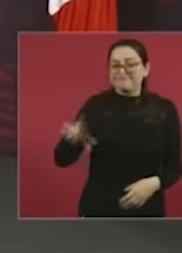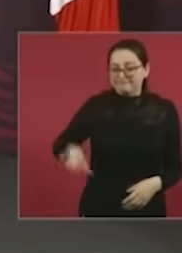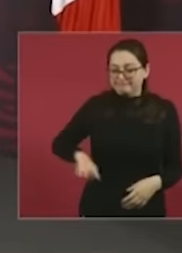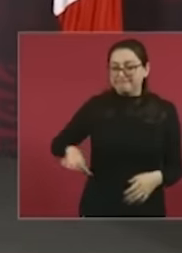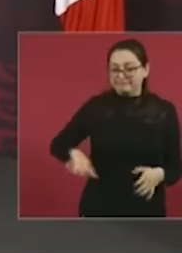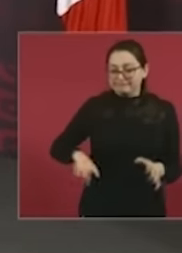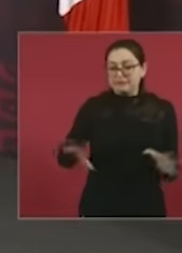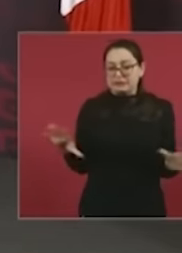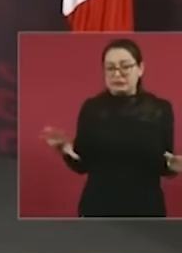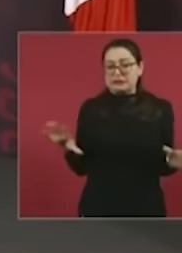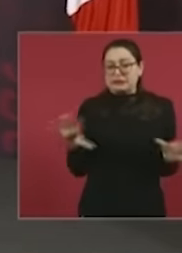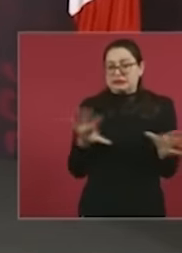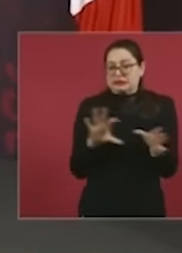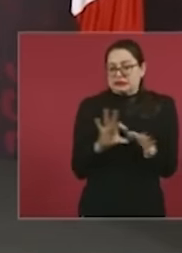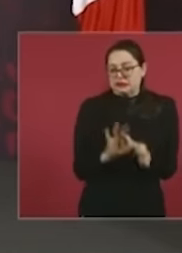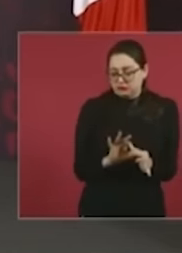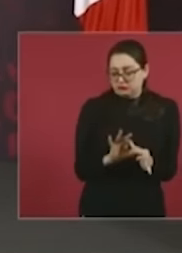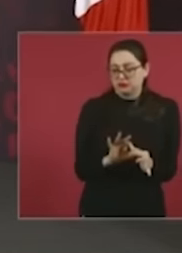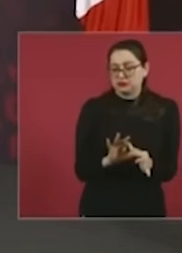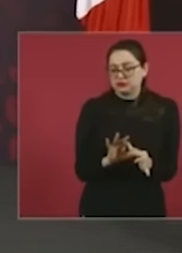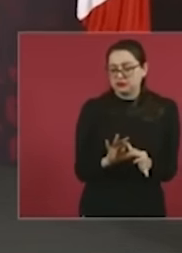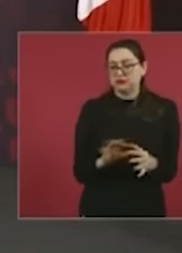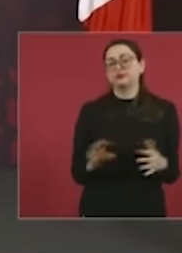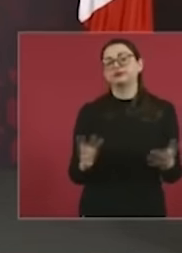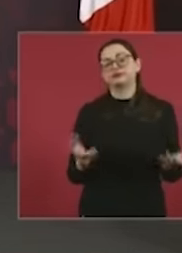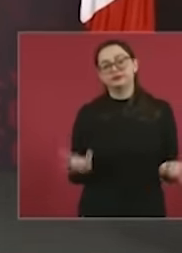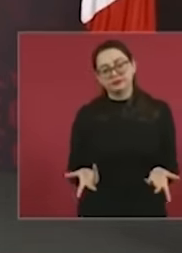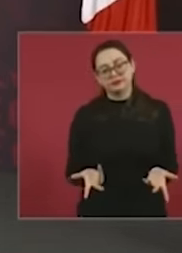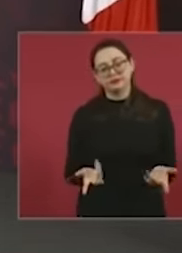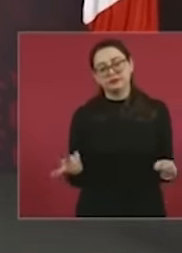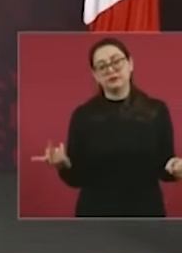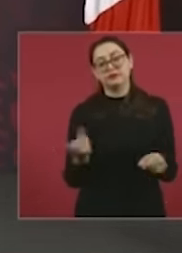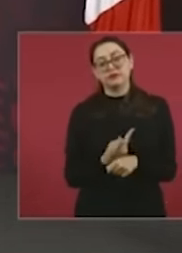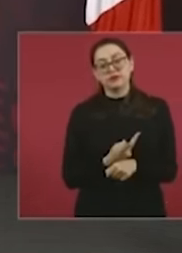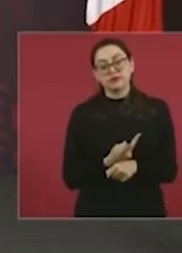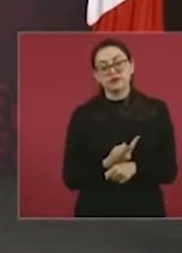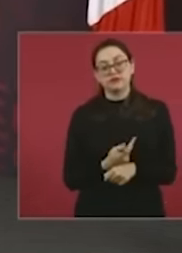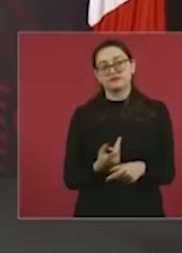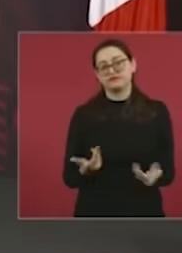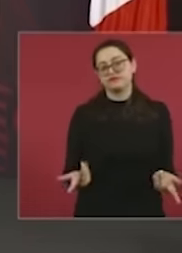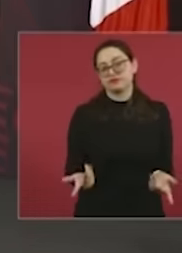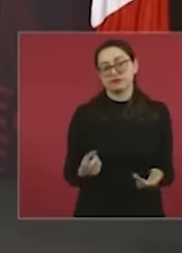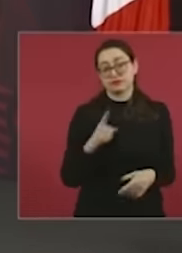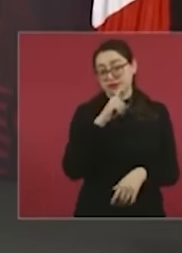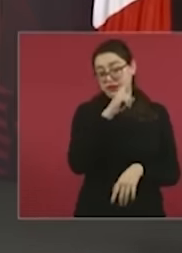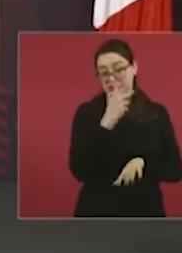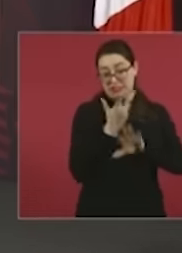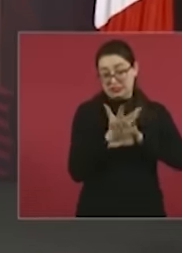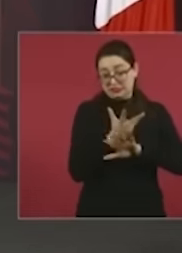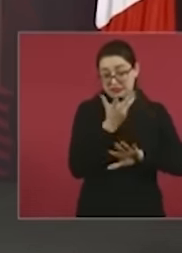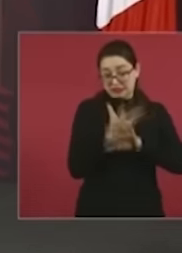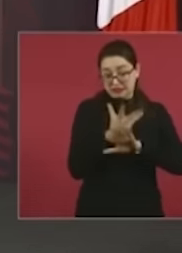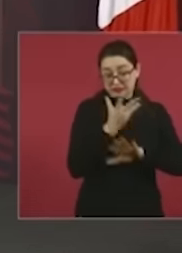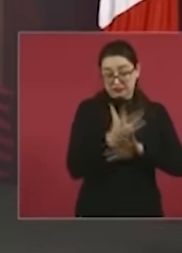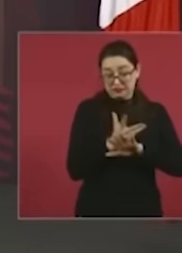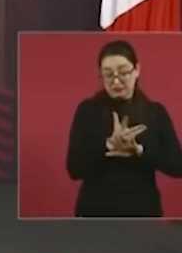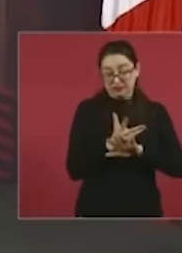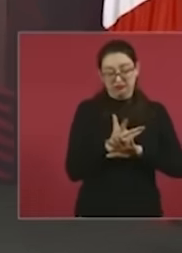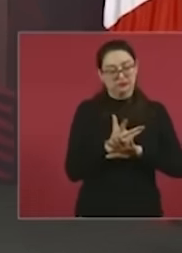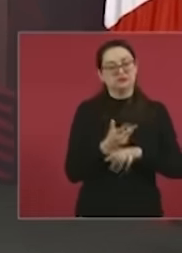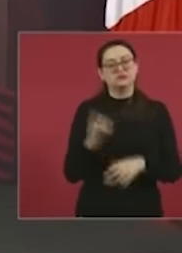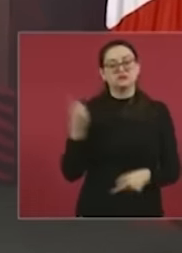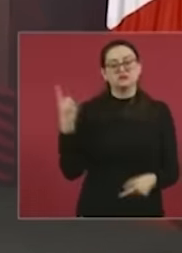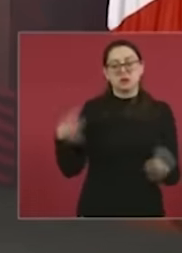López Obrador que esto venía del gobierno de los Estados Unidos y esto también no nás